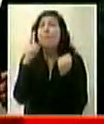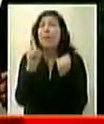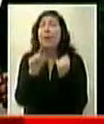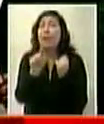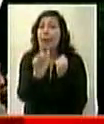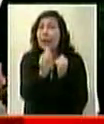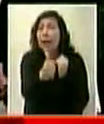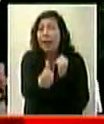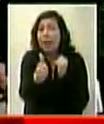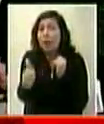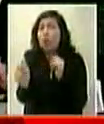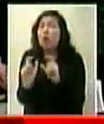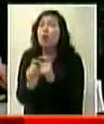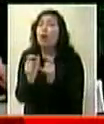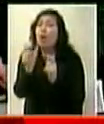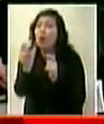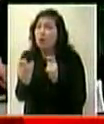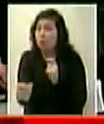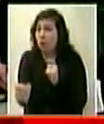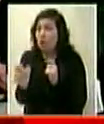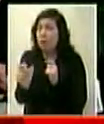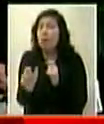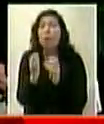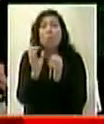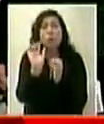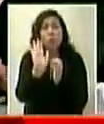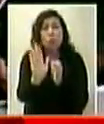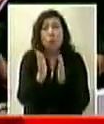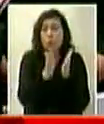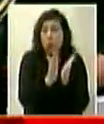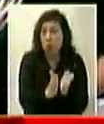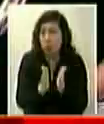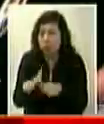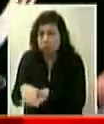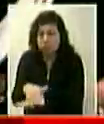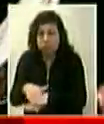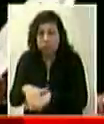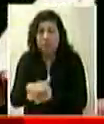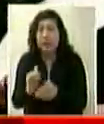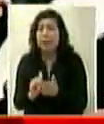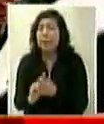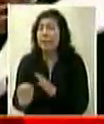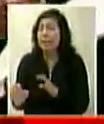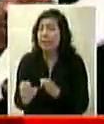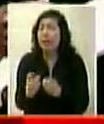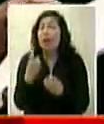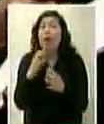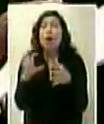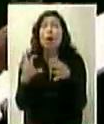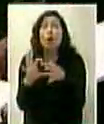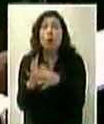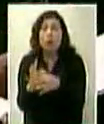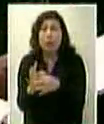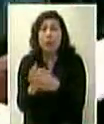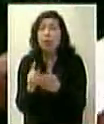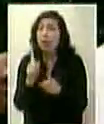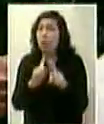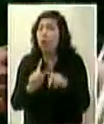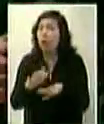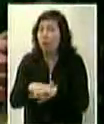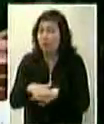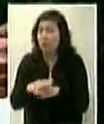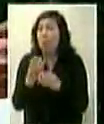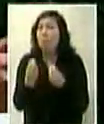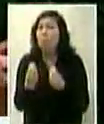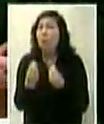los congresistas acrediten sus coordinadores parlamentarios a fin de que sean el contacto con estos gestores,